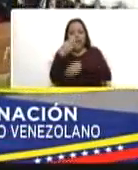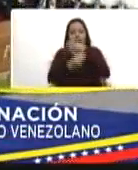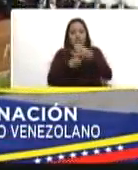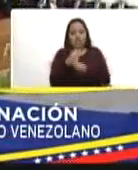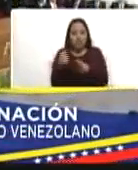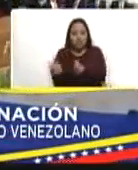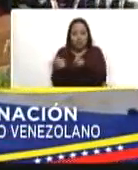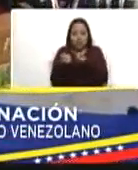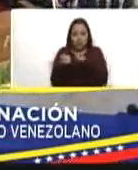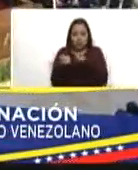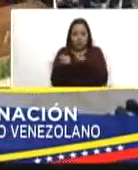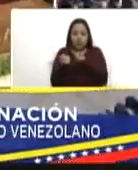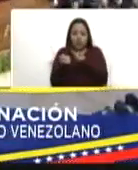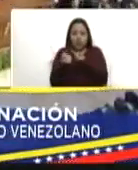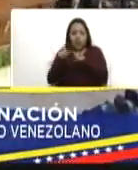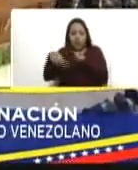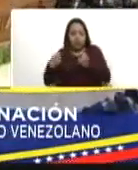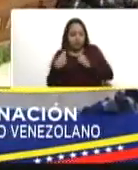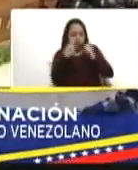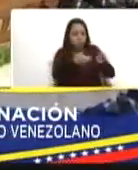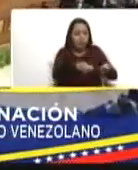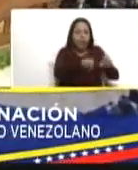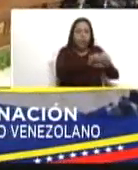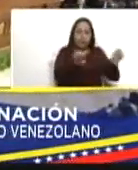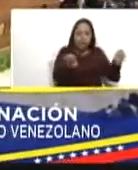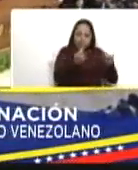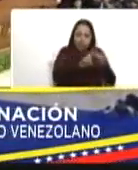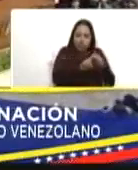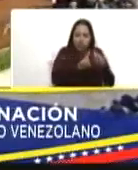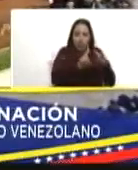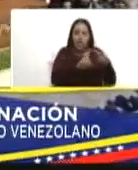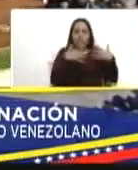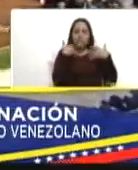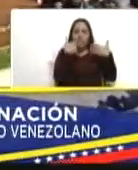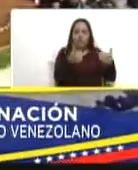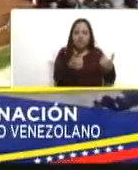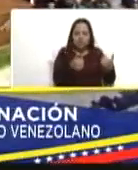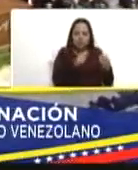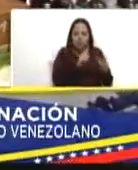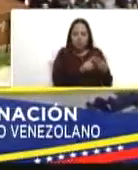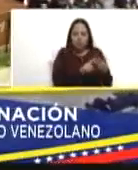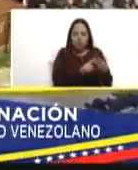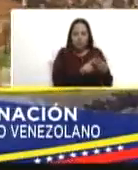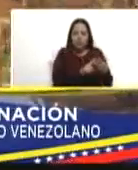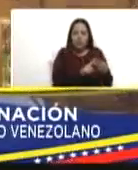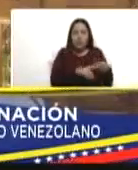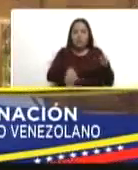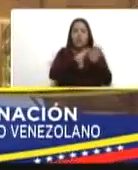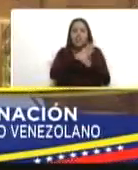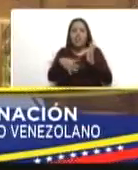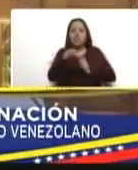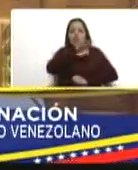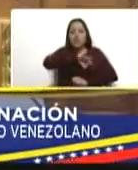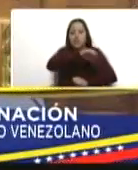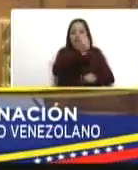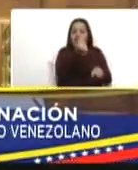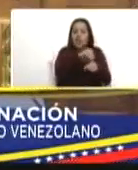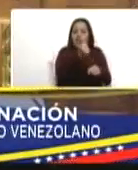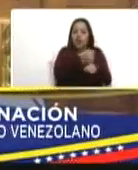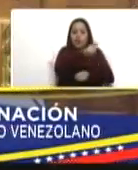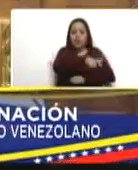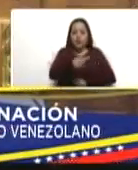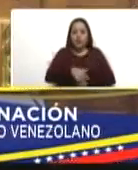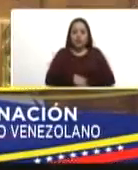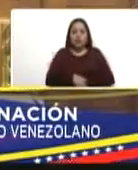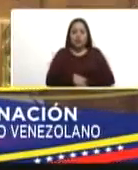riqueza para la educación para la salud para los derechos sociales laborales